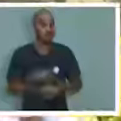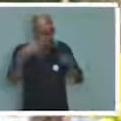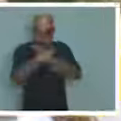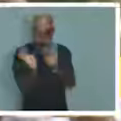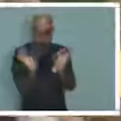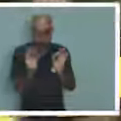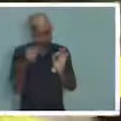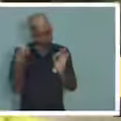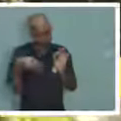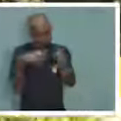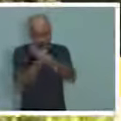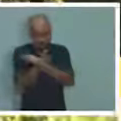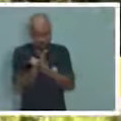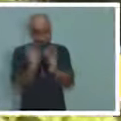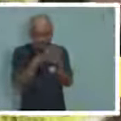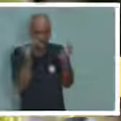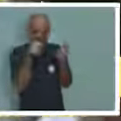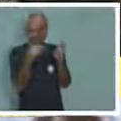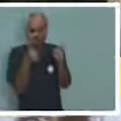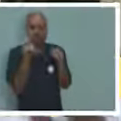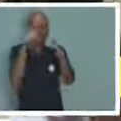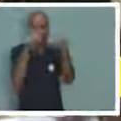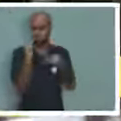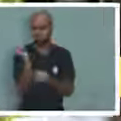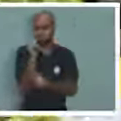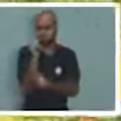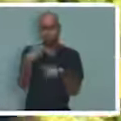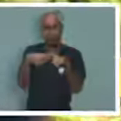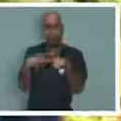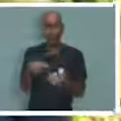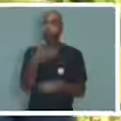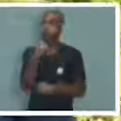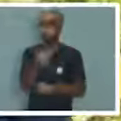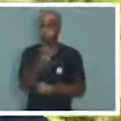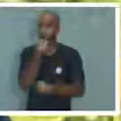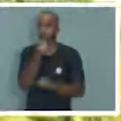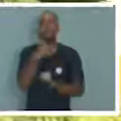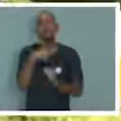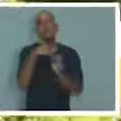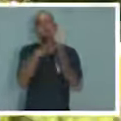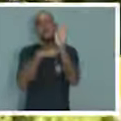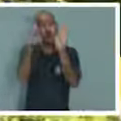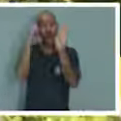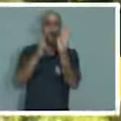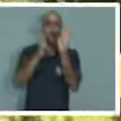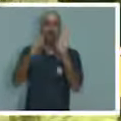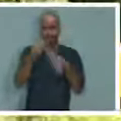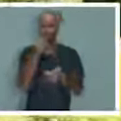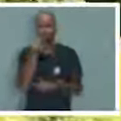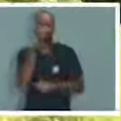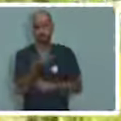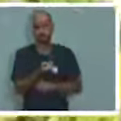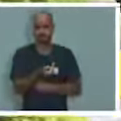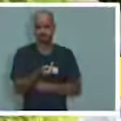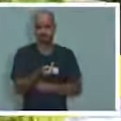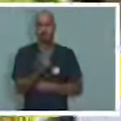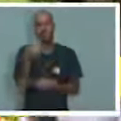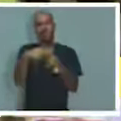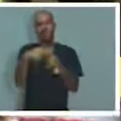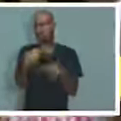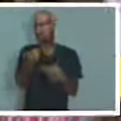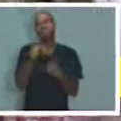vas a encontrar fotos y videos de nuestro colectivo y podrás disfrutar también de los programas anteriores si así lo deseas. El perfil responde a nombre de nuestro